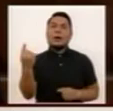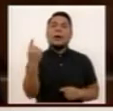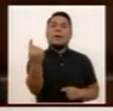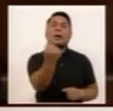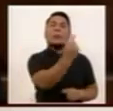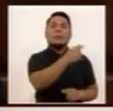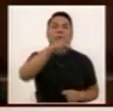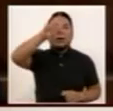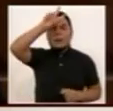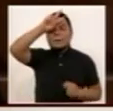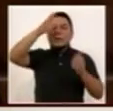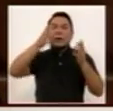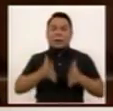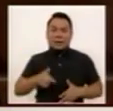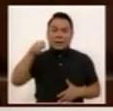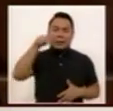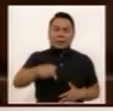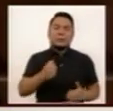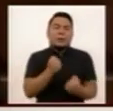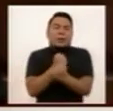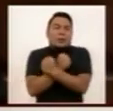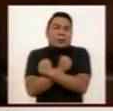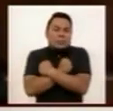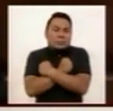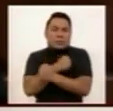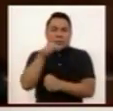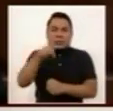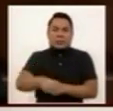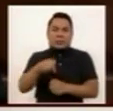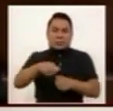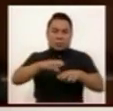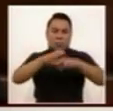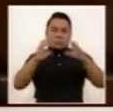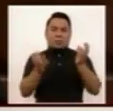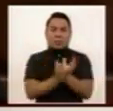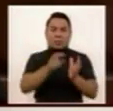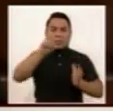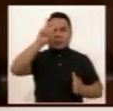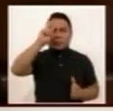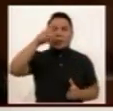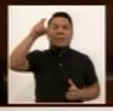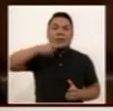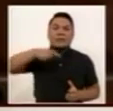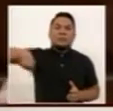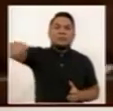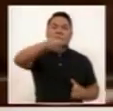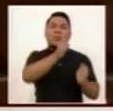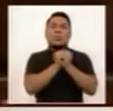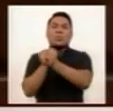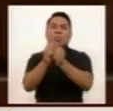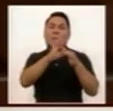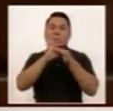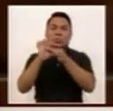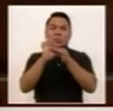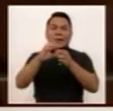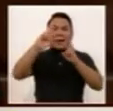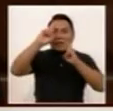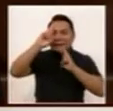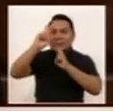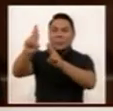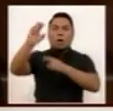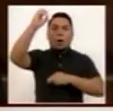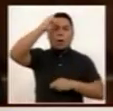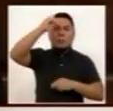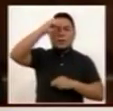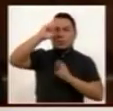ciudadanos de esta nuestra querida tierra. Debemos trabajar unidos, respetando nuestras diferencias